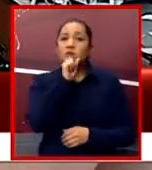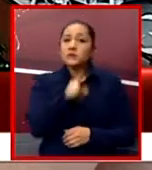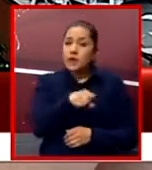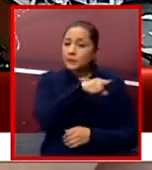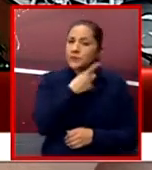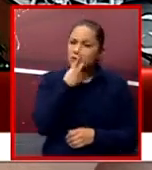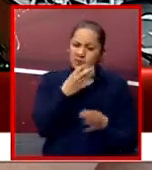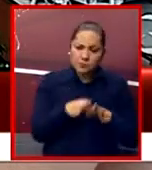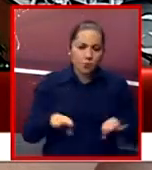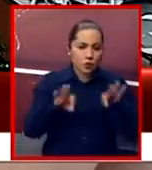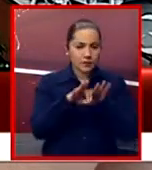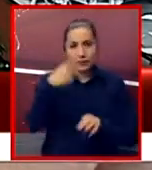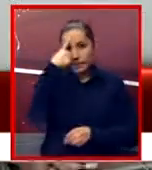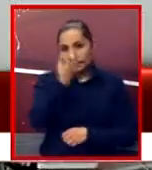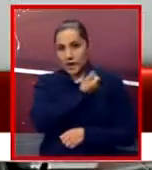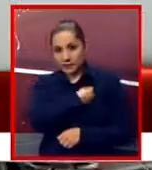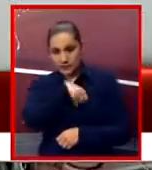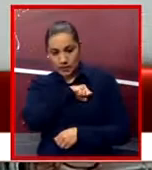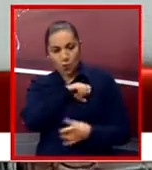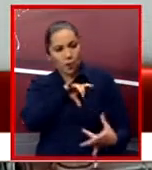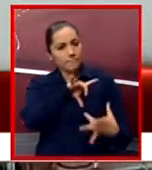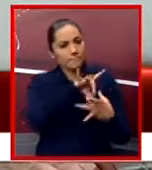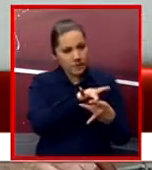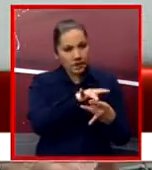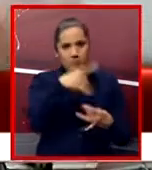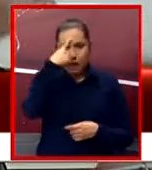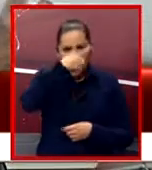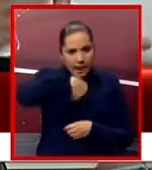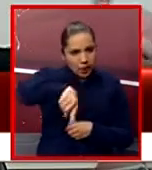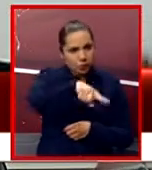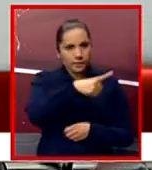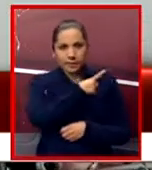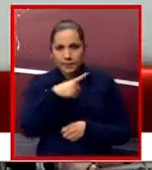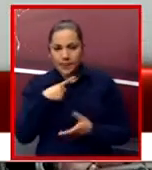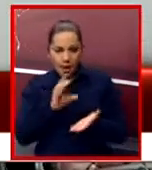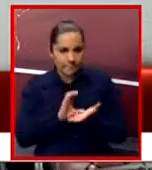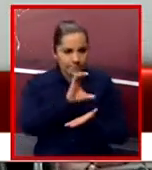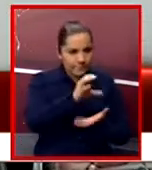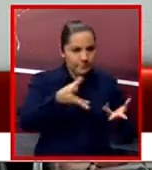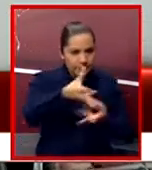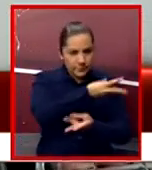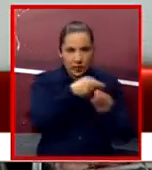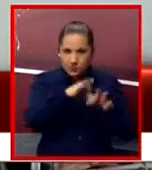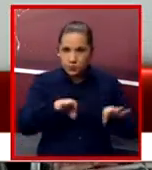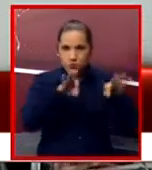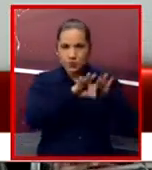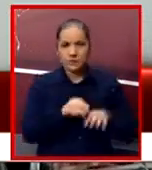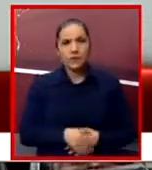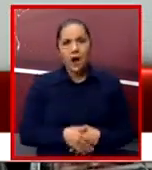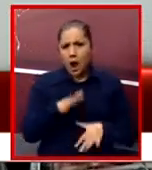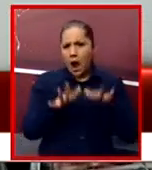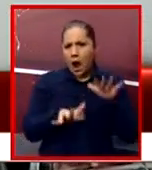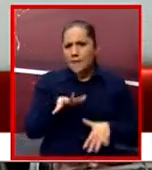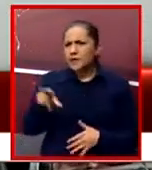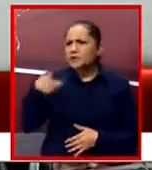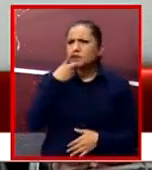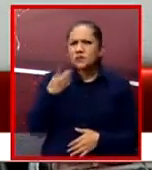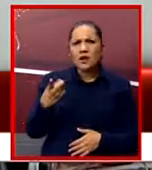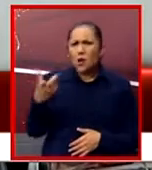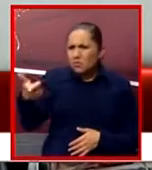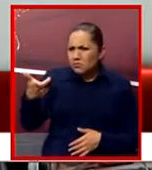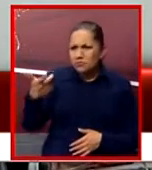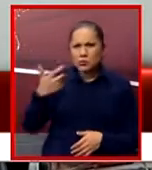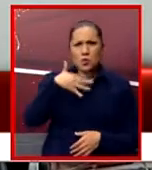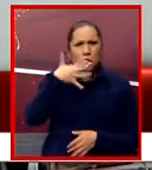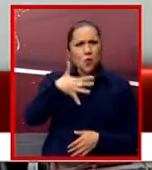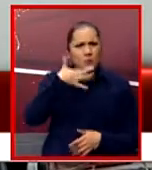salud. Si los hospitales no tienen, pero ni para un trapeador, por eso están cochinos, despintados,